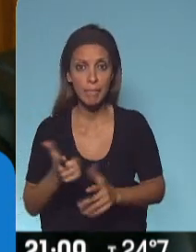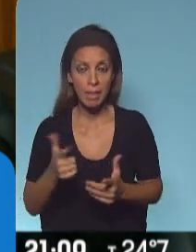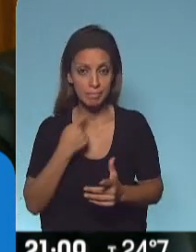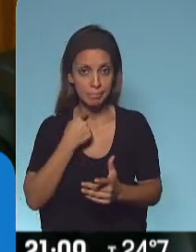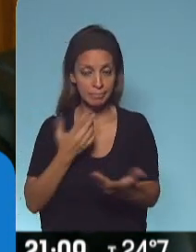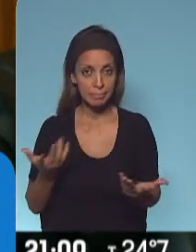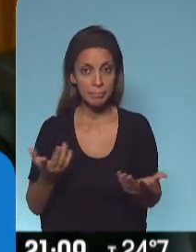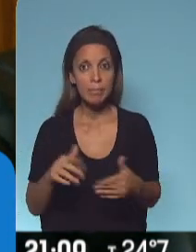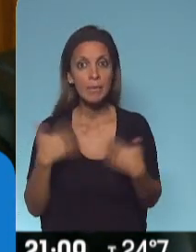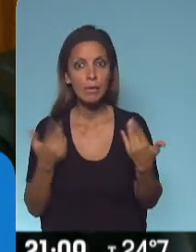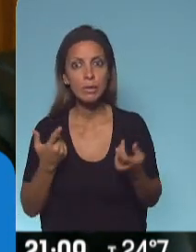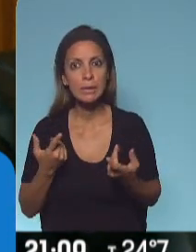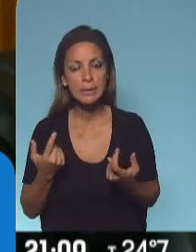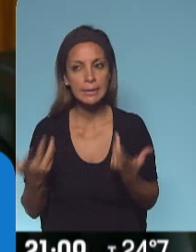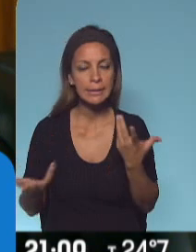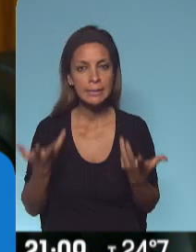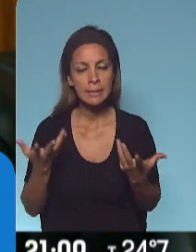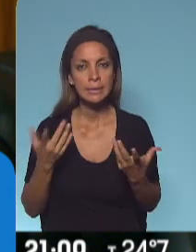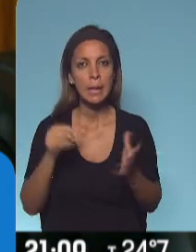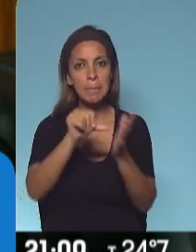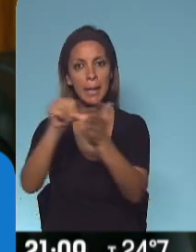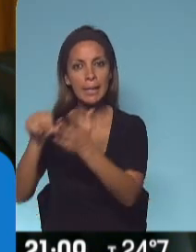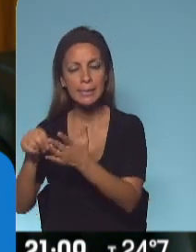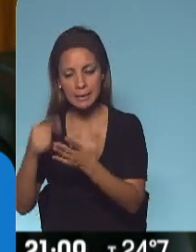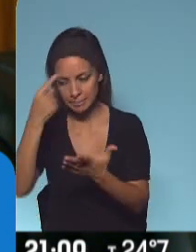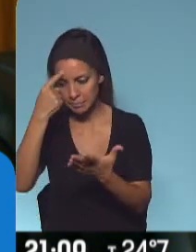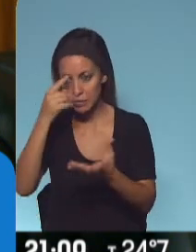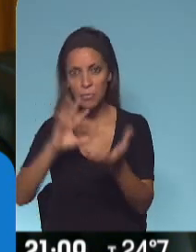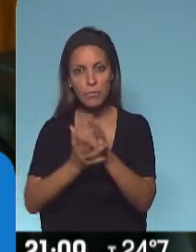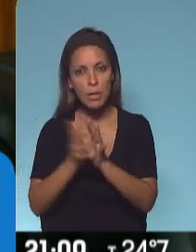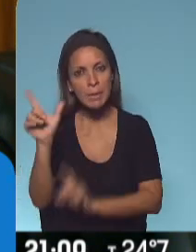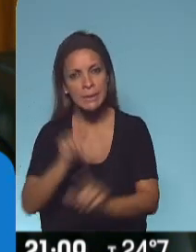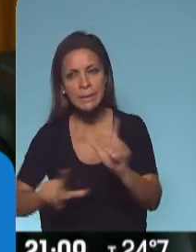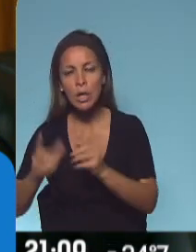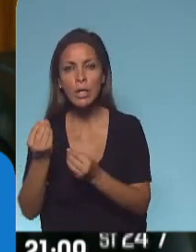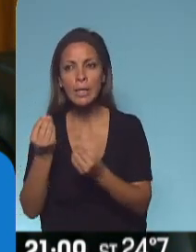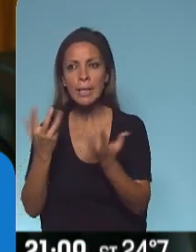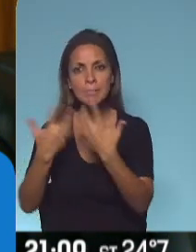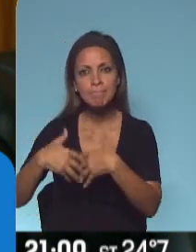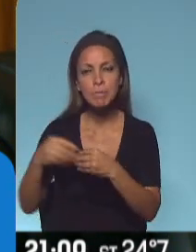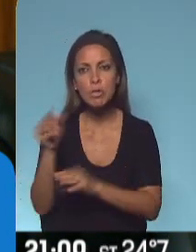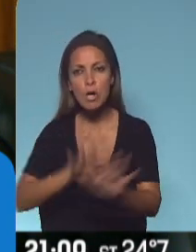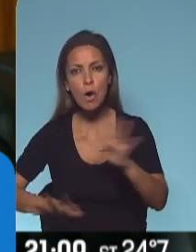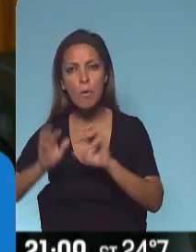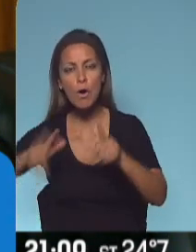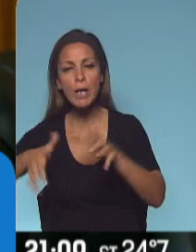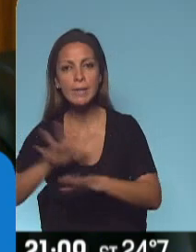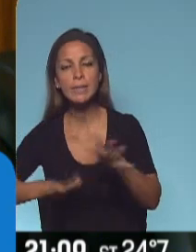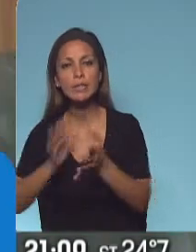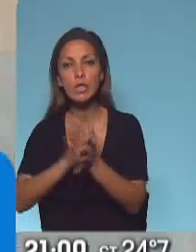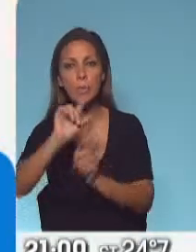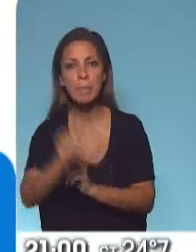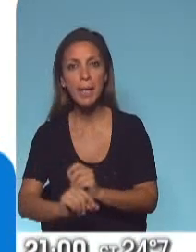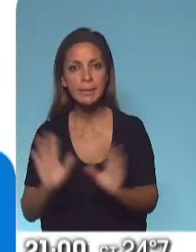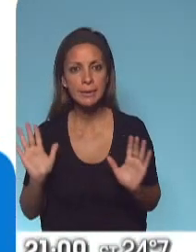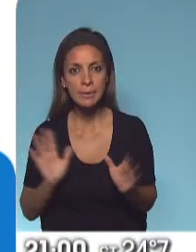cual obliga a muchos estados a replantearse muchas lógicas de funcionamiento en términos de las políticas que